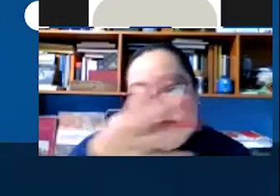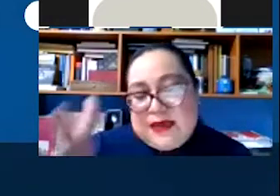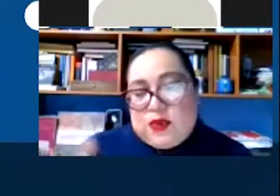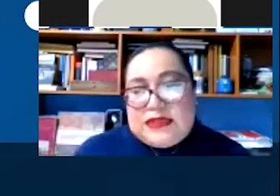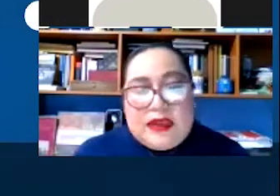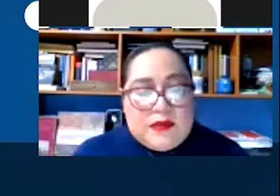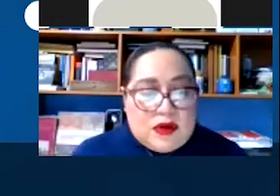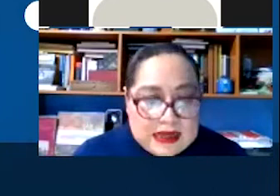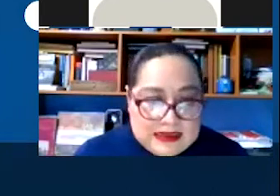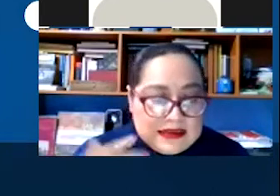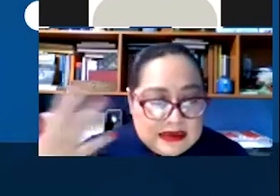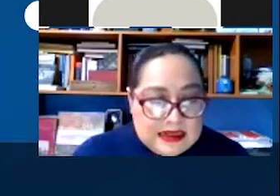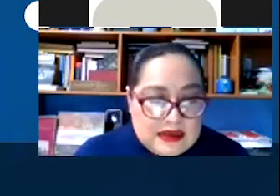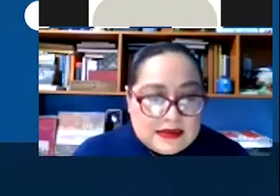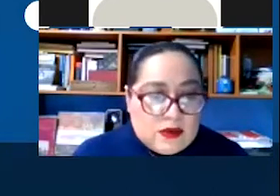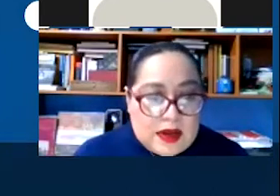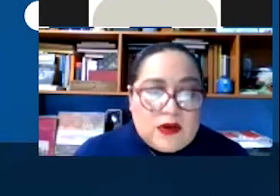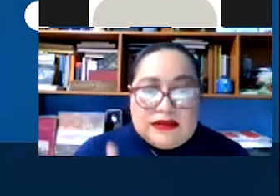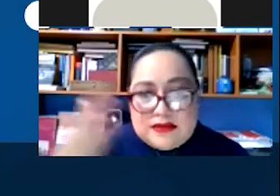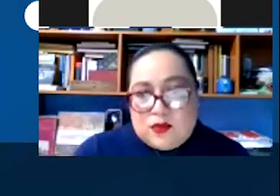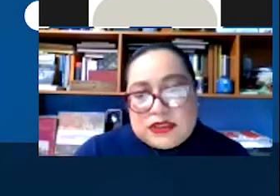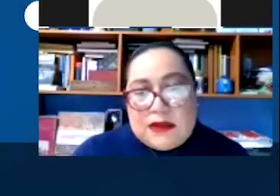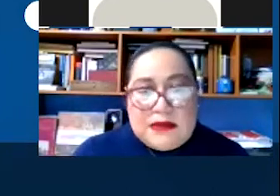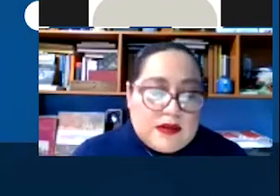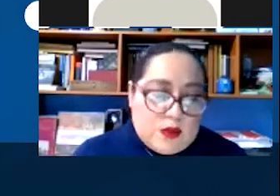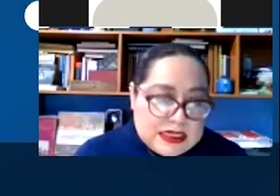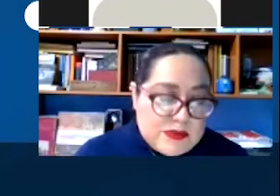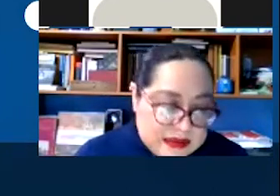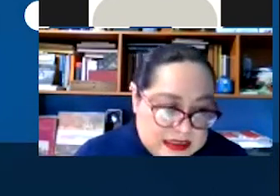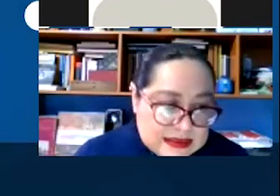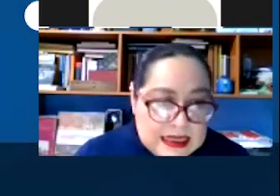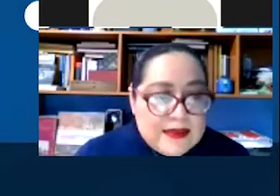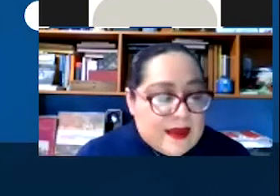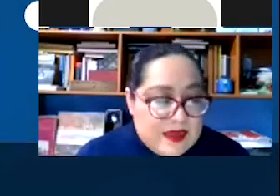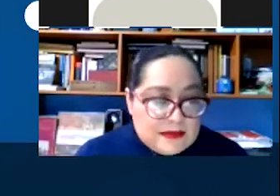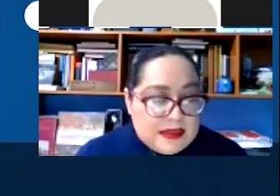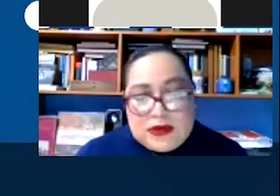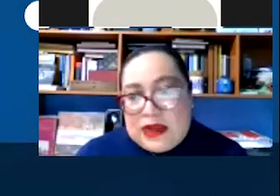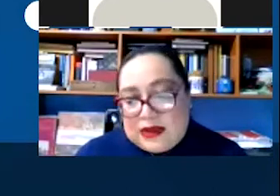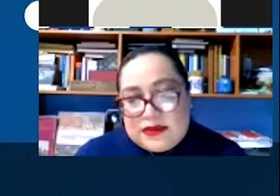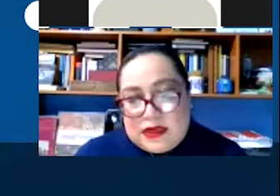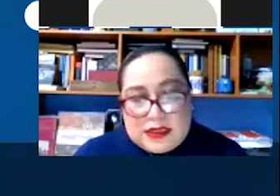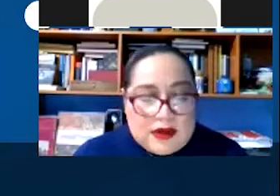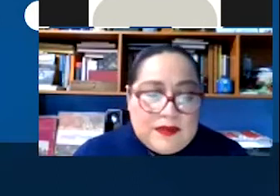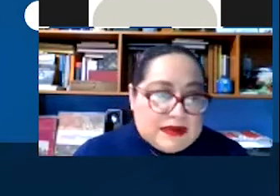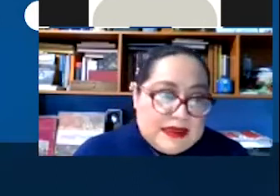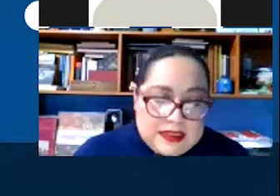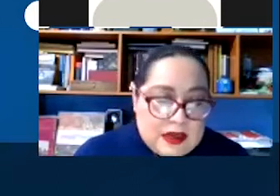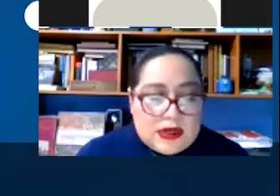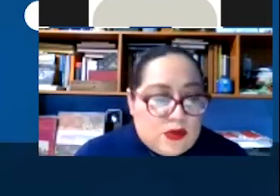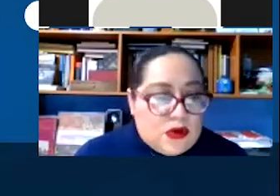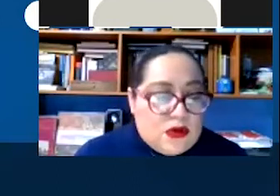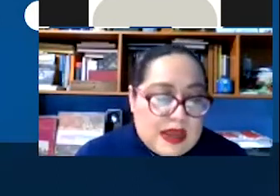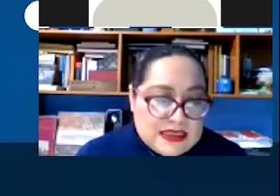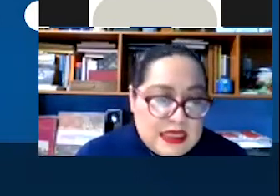idea de que pues, el término calidad es inherente al ser humano, entendemos que hablar de buenas prácticas también tiene una larga trayectoria, prácticamente